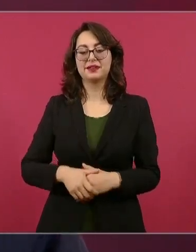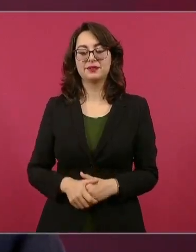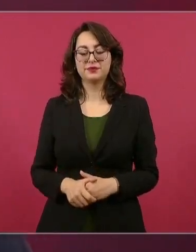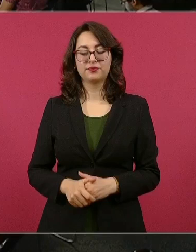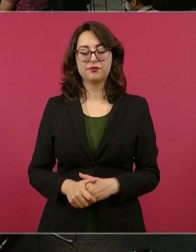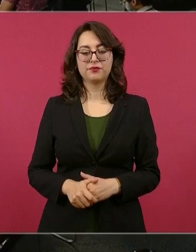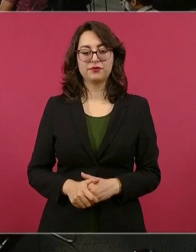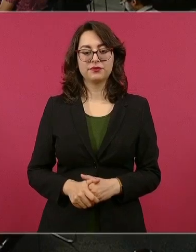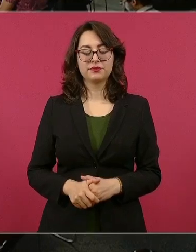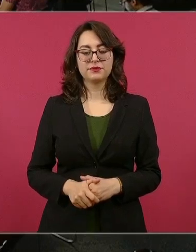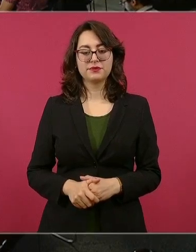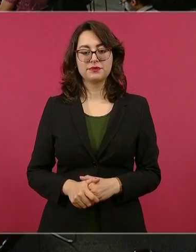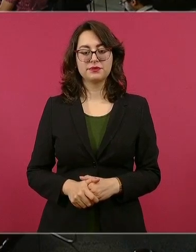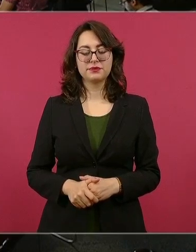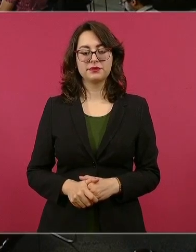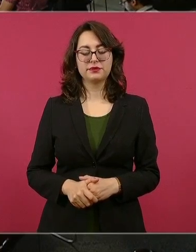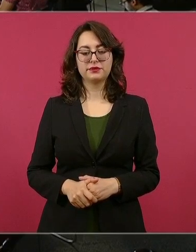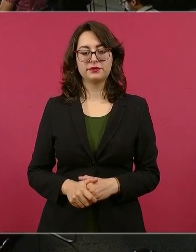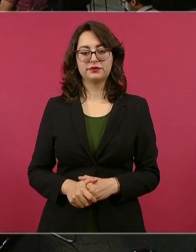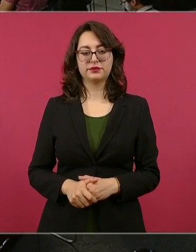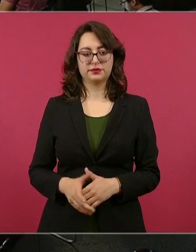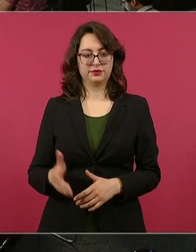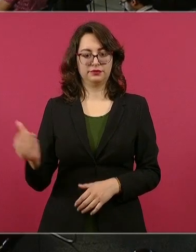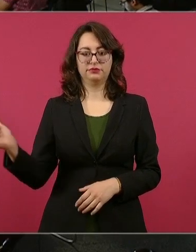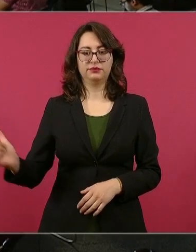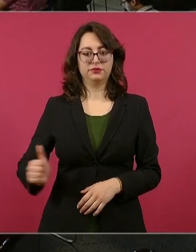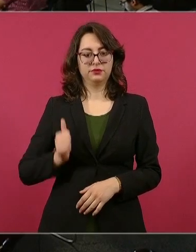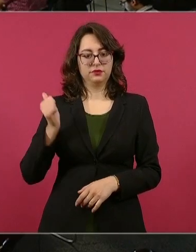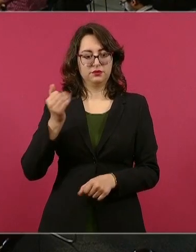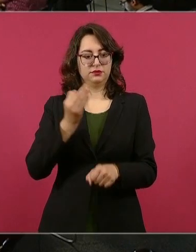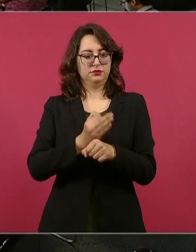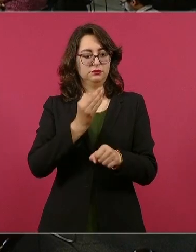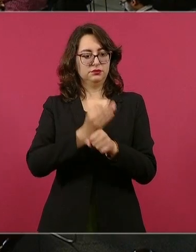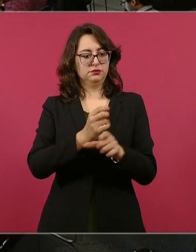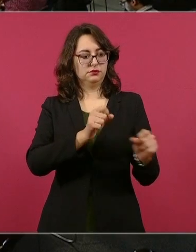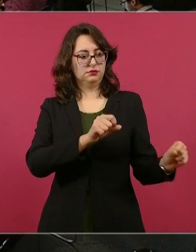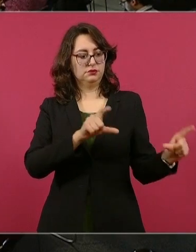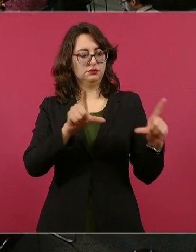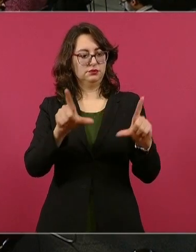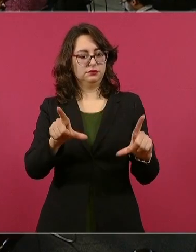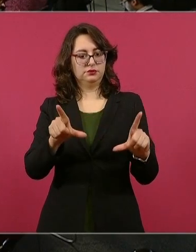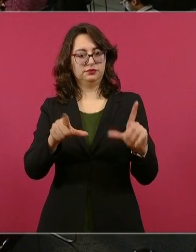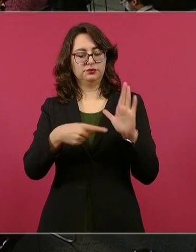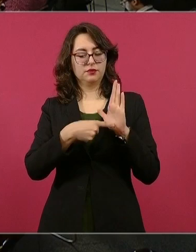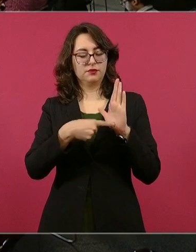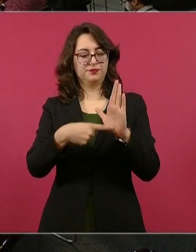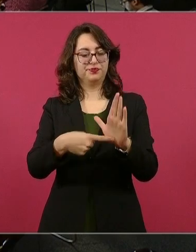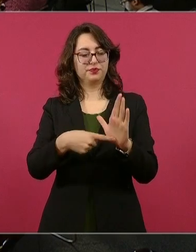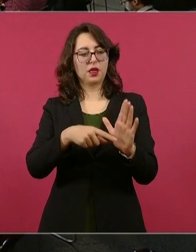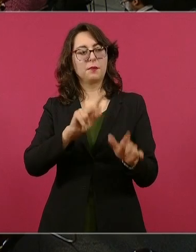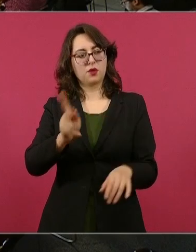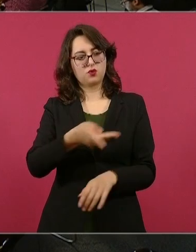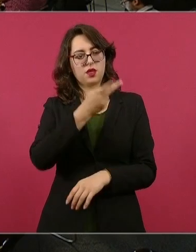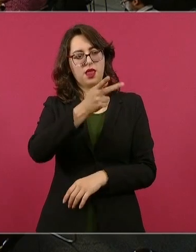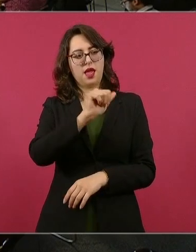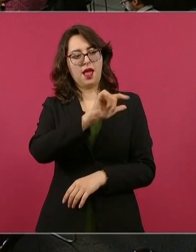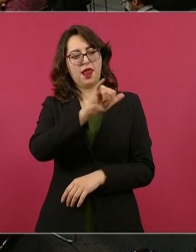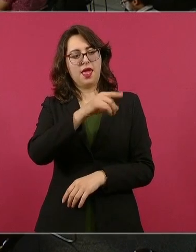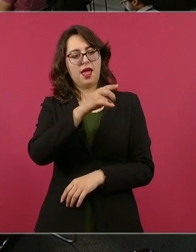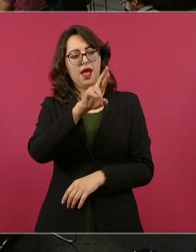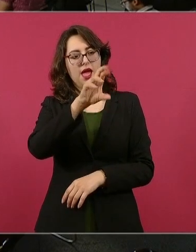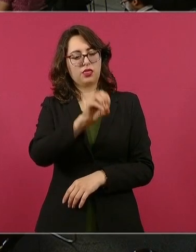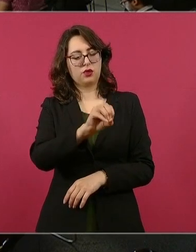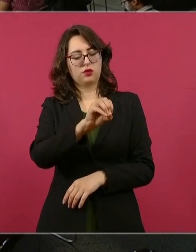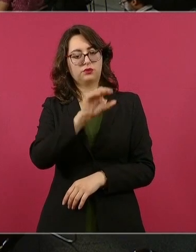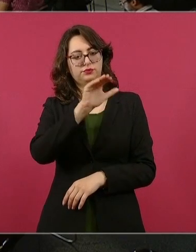A ver si de una vez, porque aprovechamos, si tiene Alejandro Encinas, que le